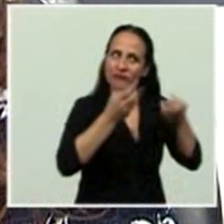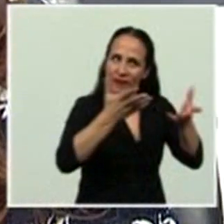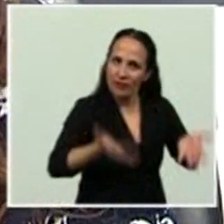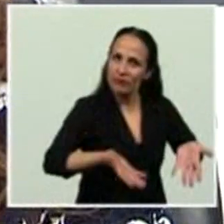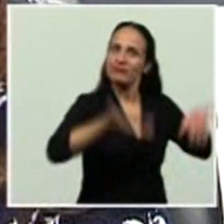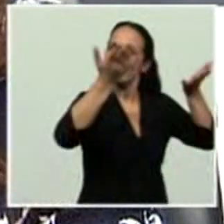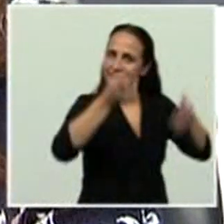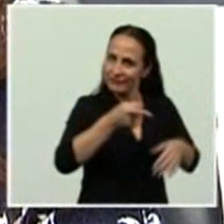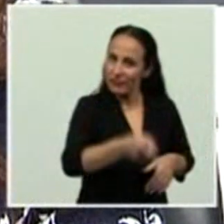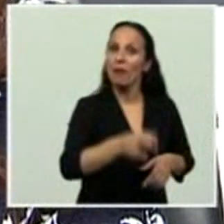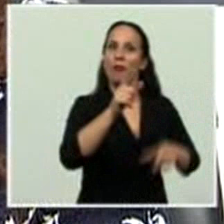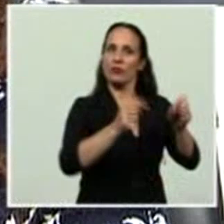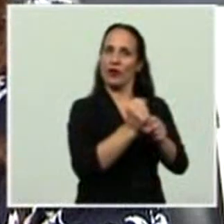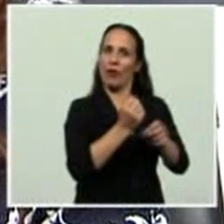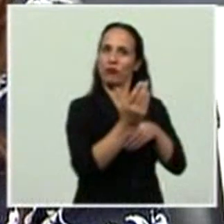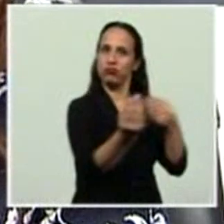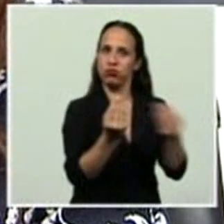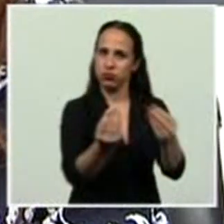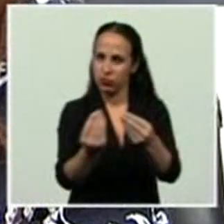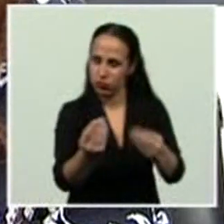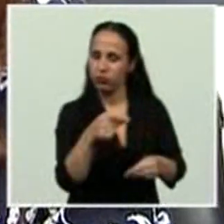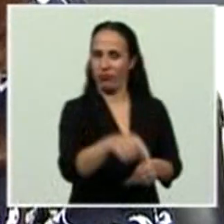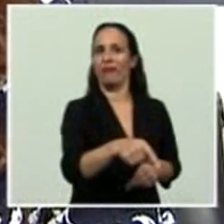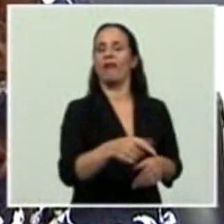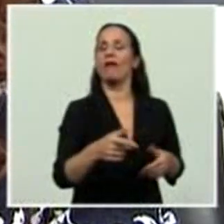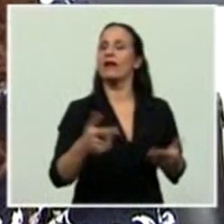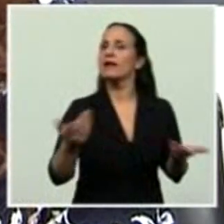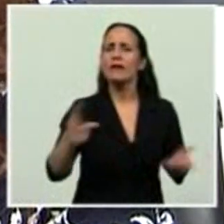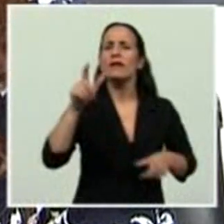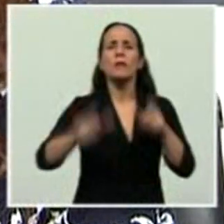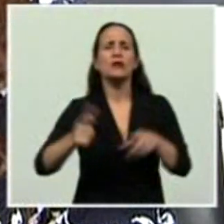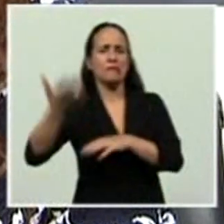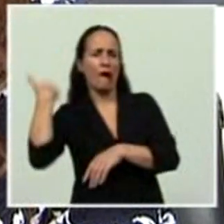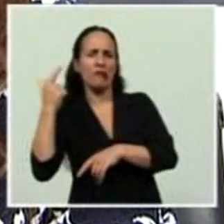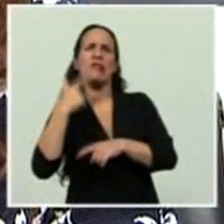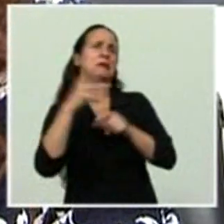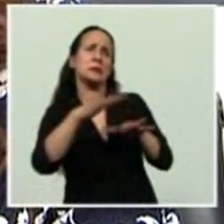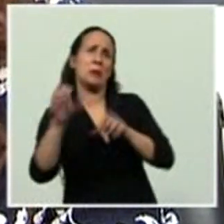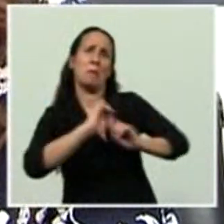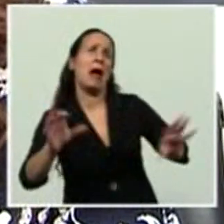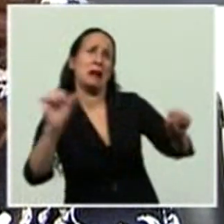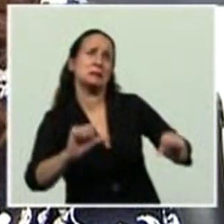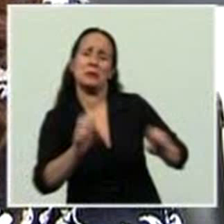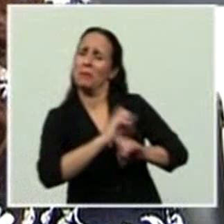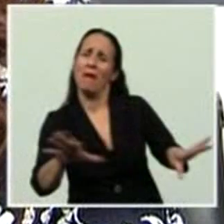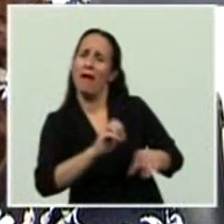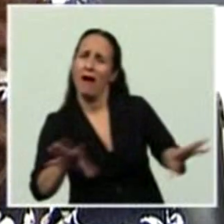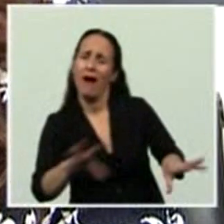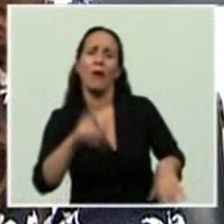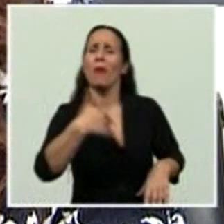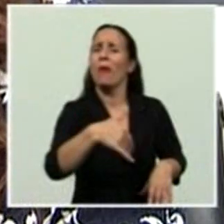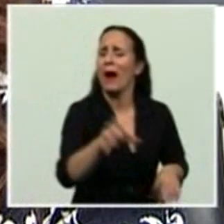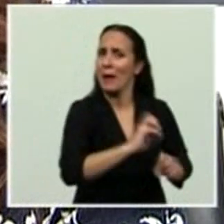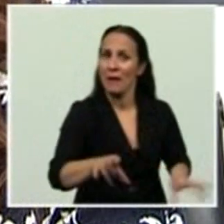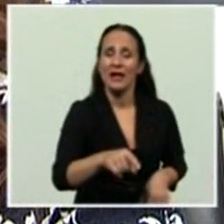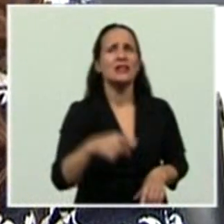generación de empleo en la Argentina y todos aquellos que pronosticaban calamidades eh y otras